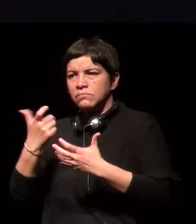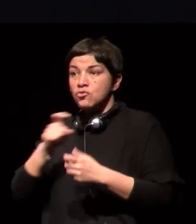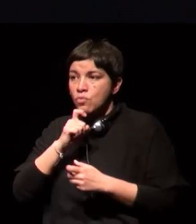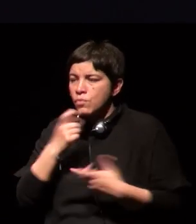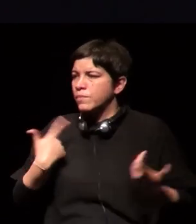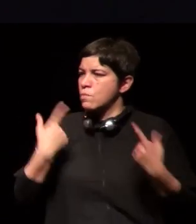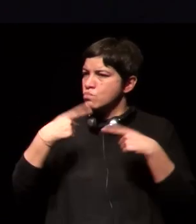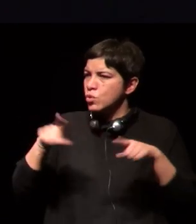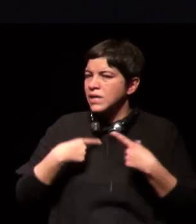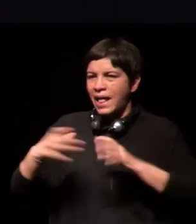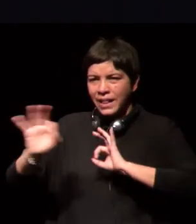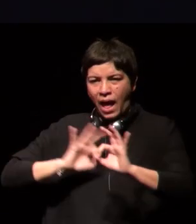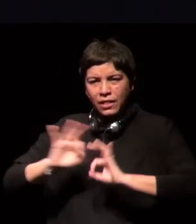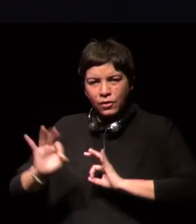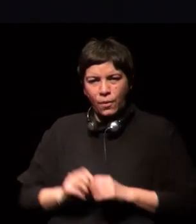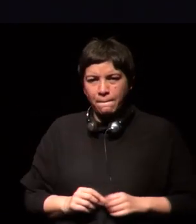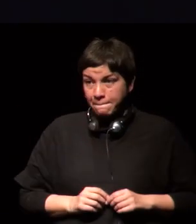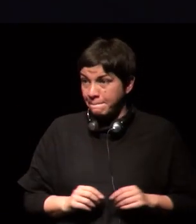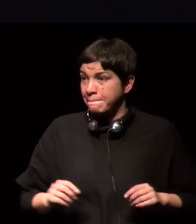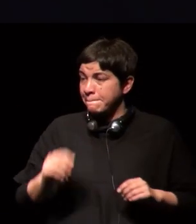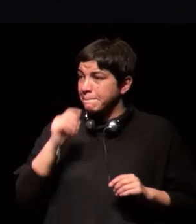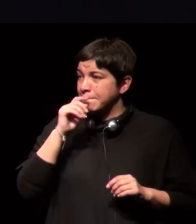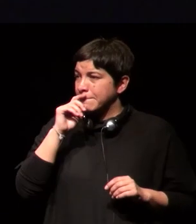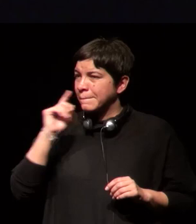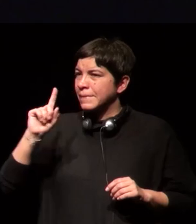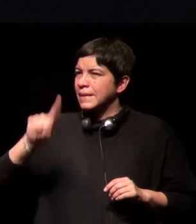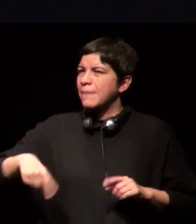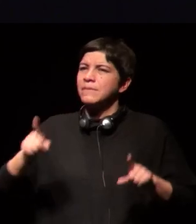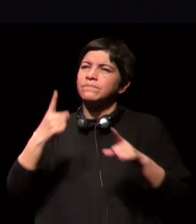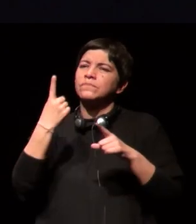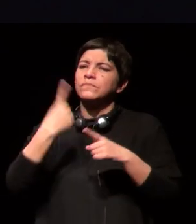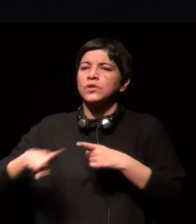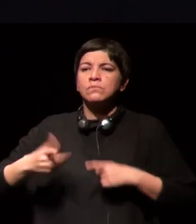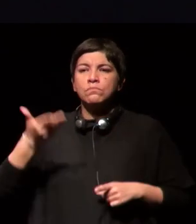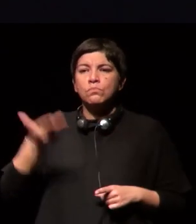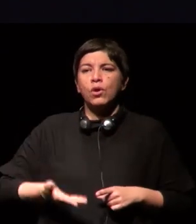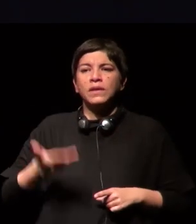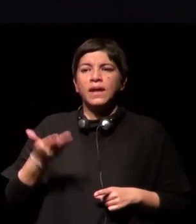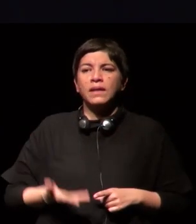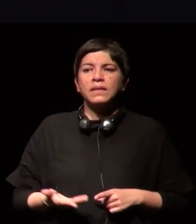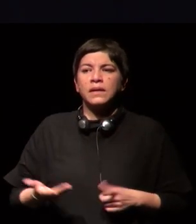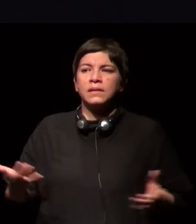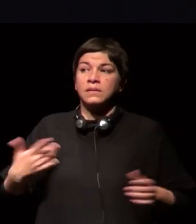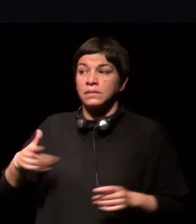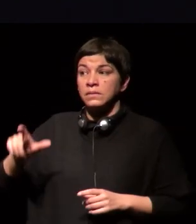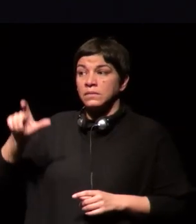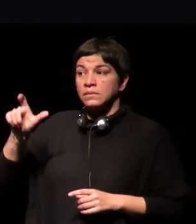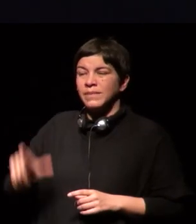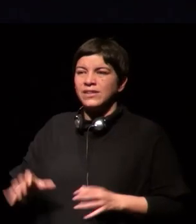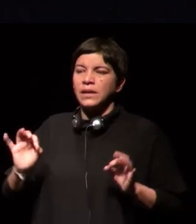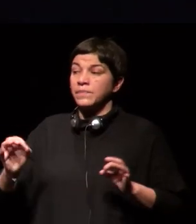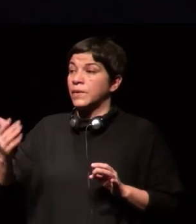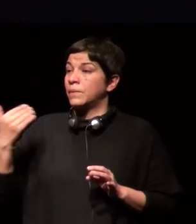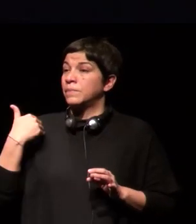una experiencia que yo creo que fue importante como persona para él, y es que sus primeros 21 años de vida